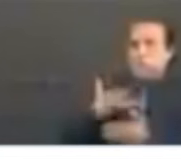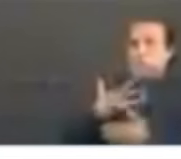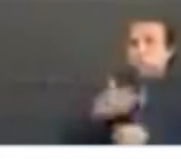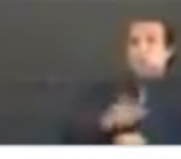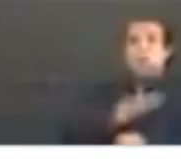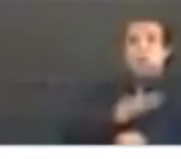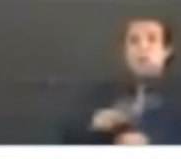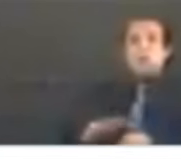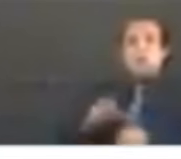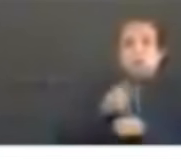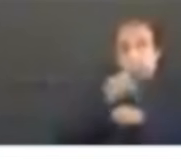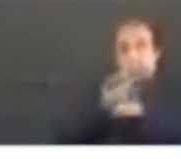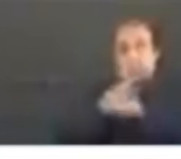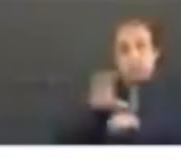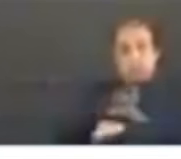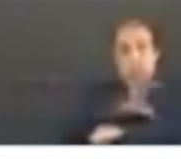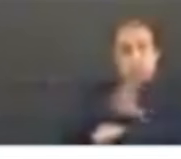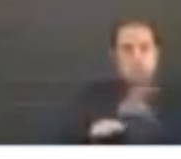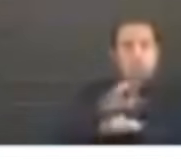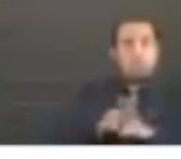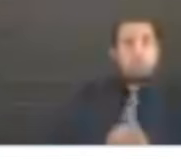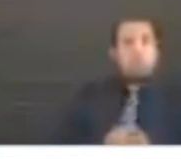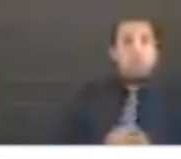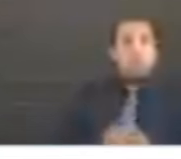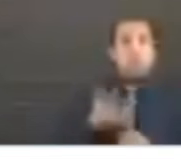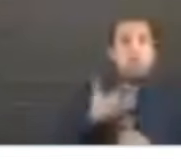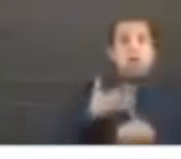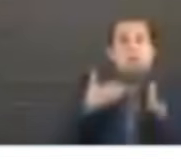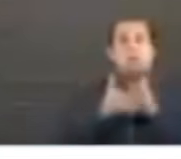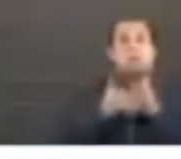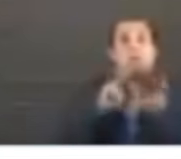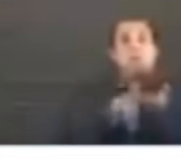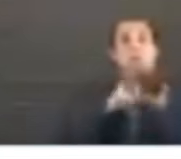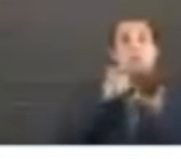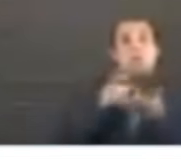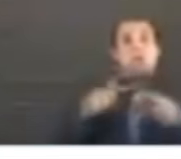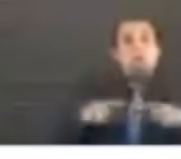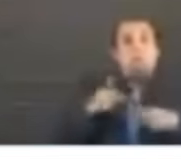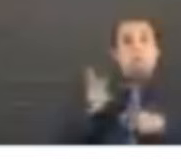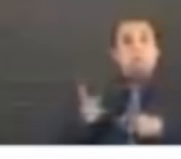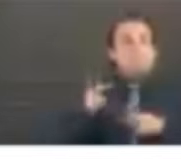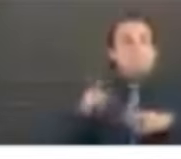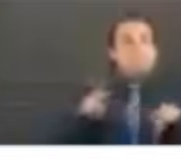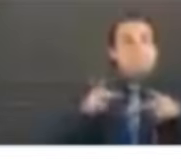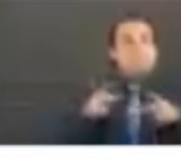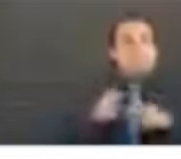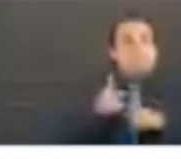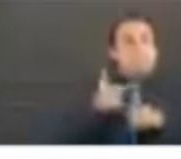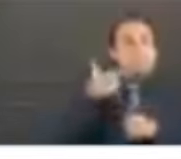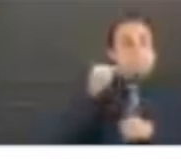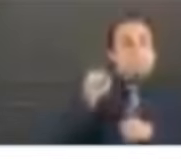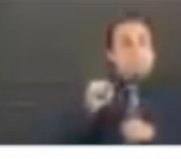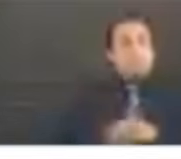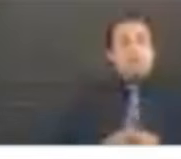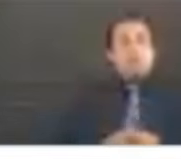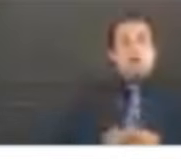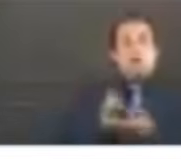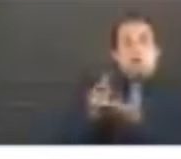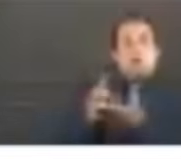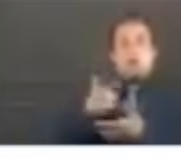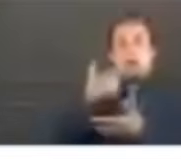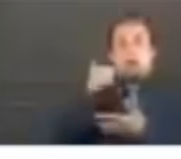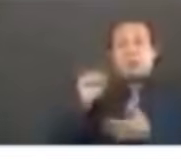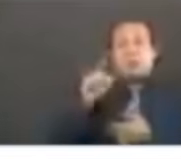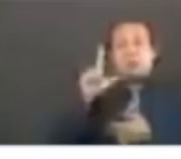la Secretaría de Energía, de tal manera que se limite el precio al público. Y pues la distribución de gas